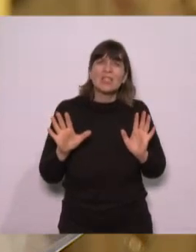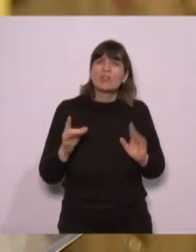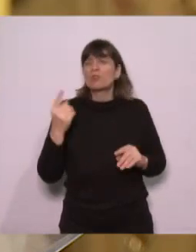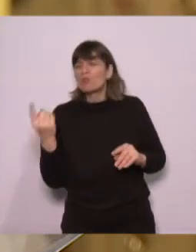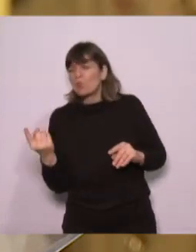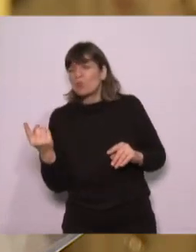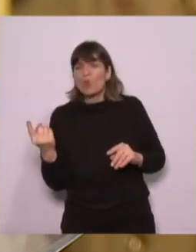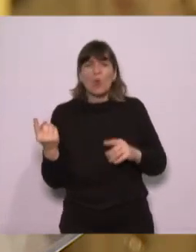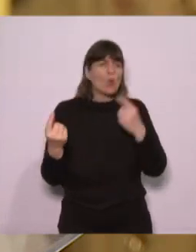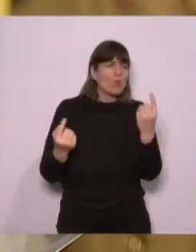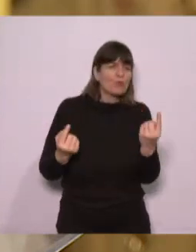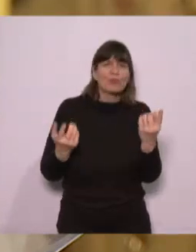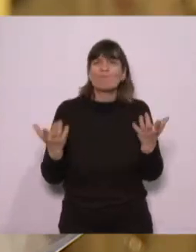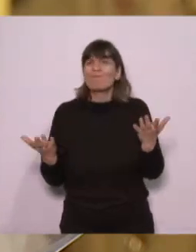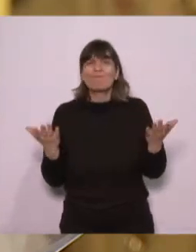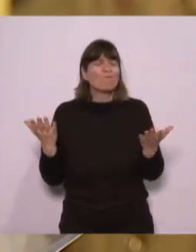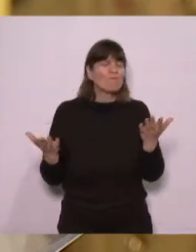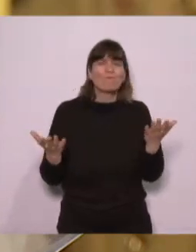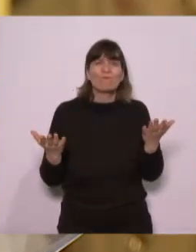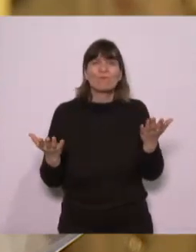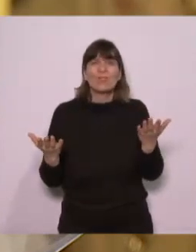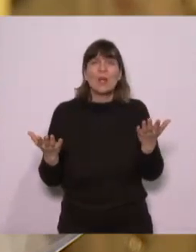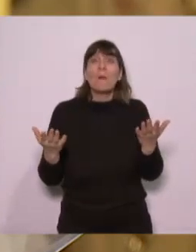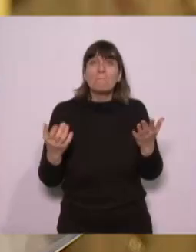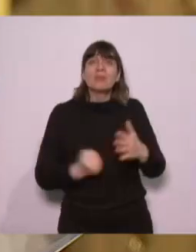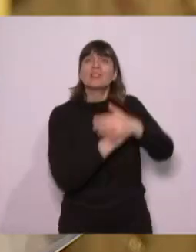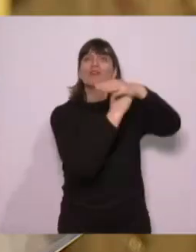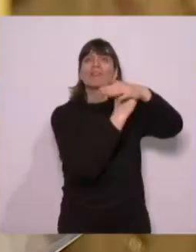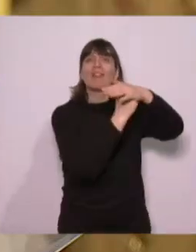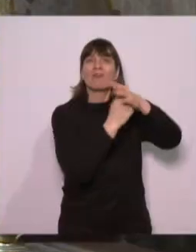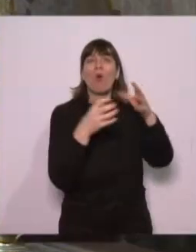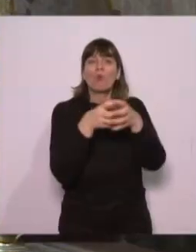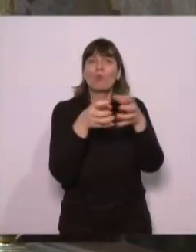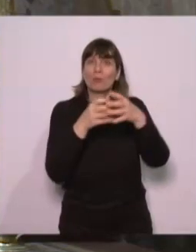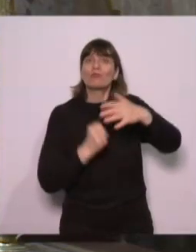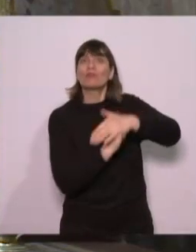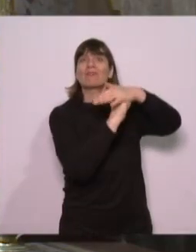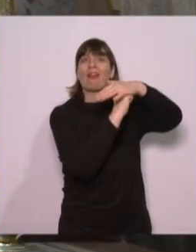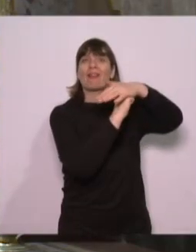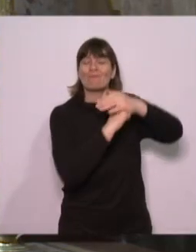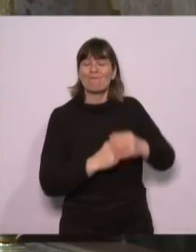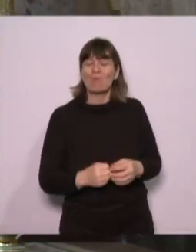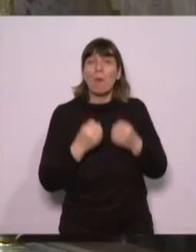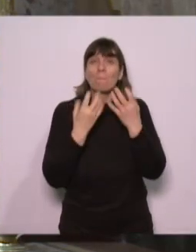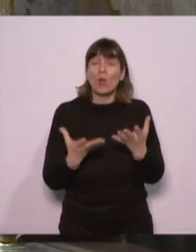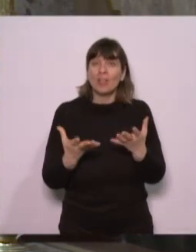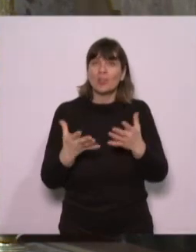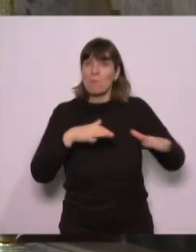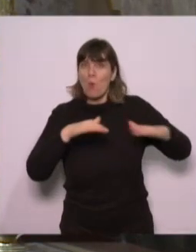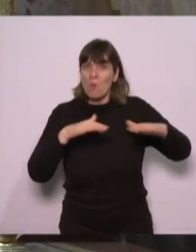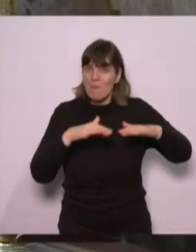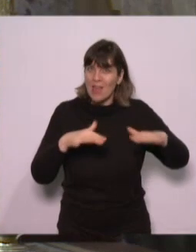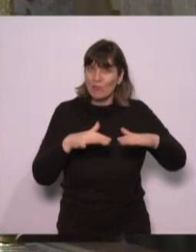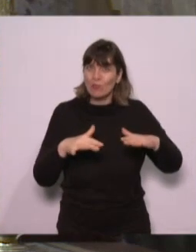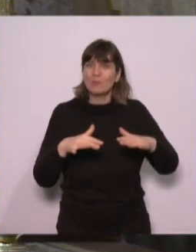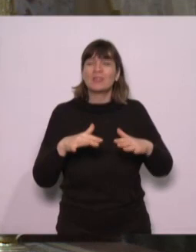uno como el otro se sostienen mutuamente. Por eso tanto también